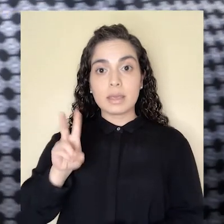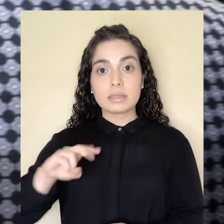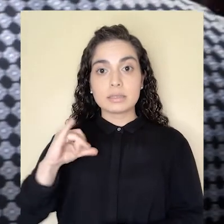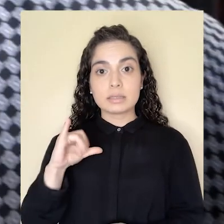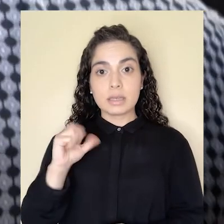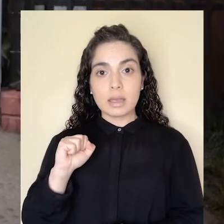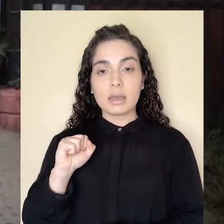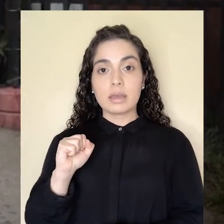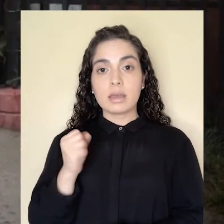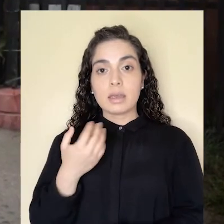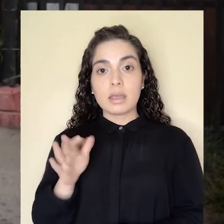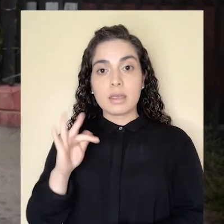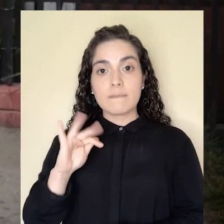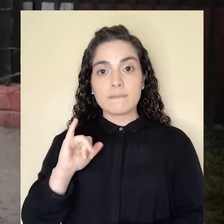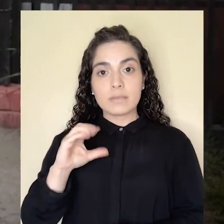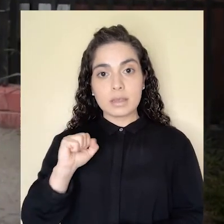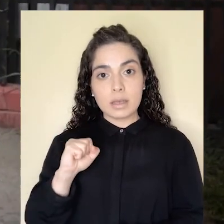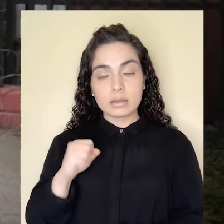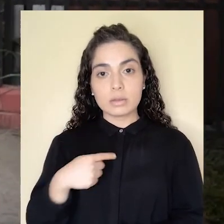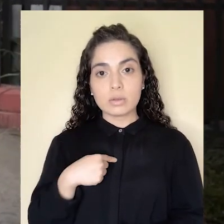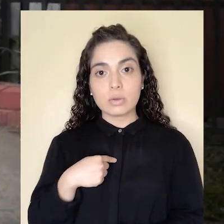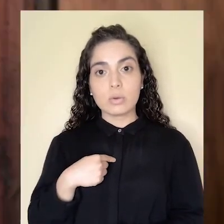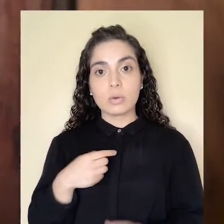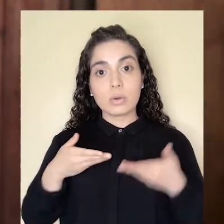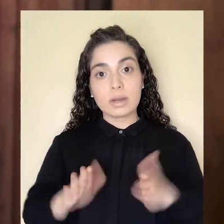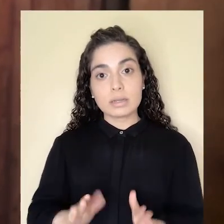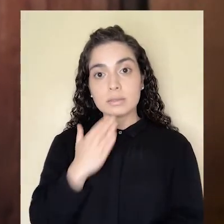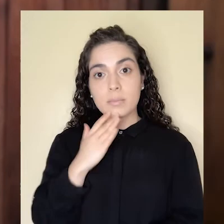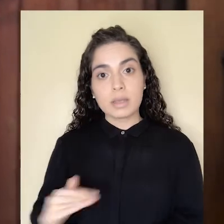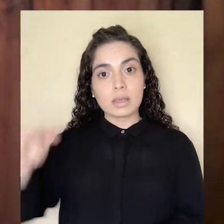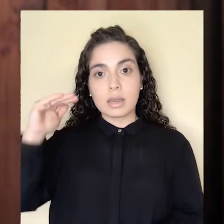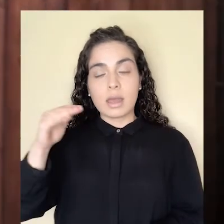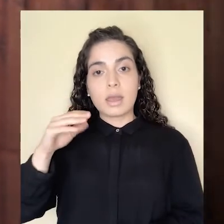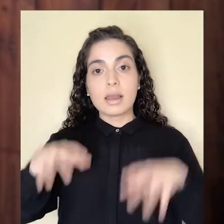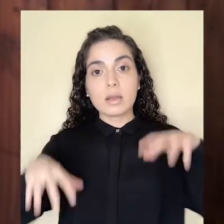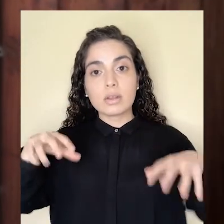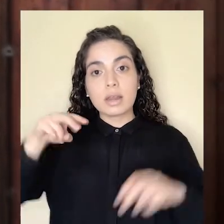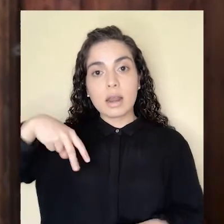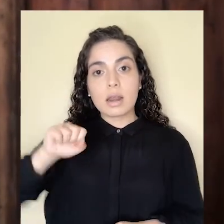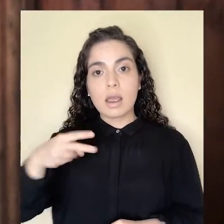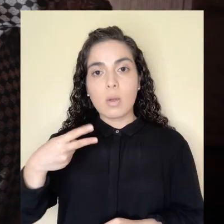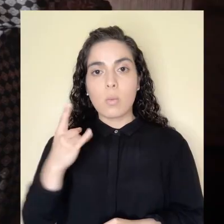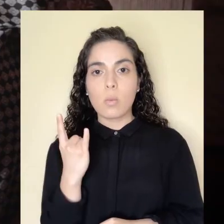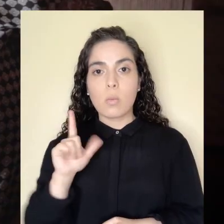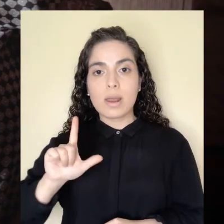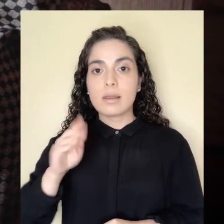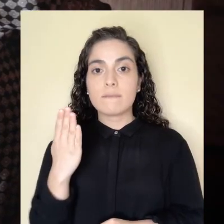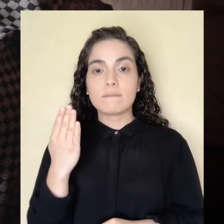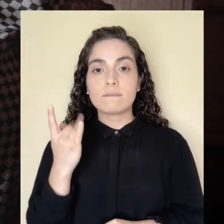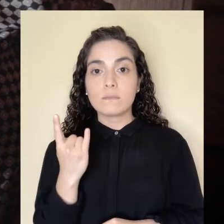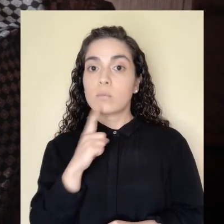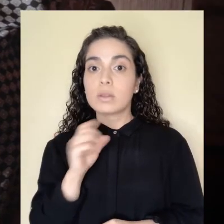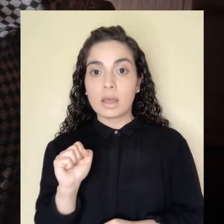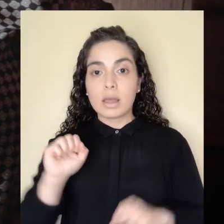nombre es Jessica Fica, soy nacida y criada en la cordillera Nahuel Huitzil en la novena región. A los 18 años